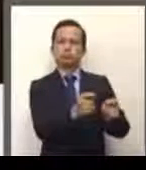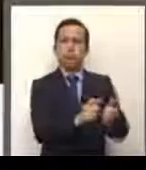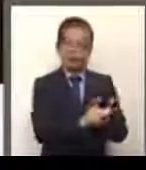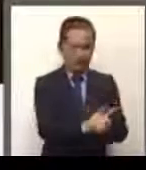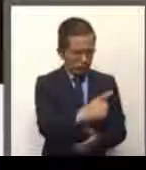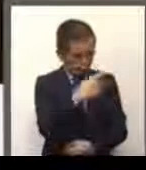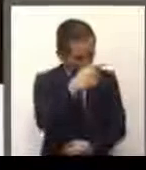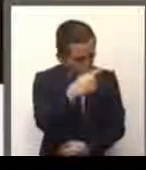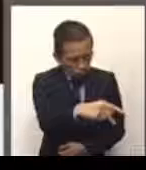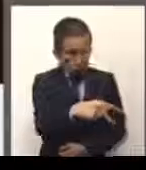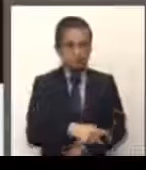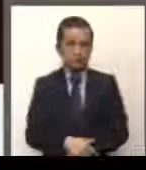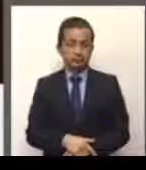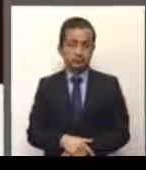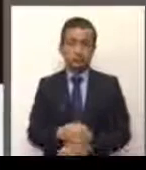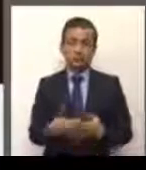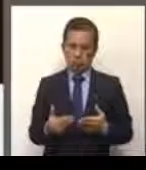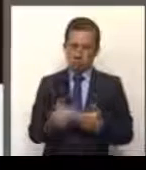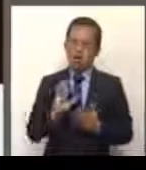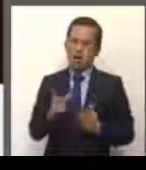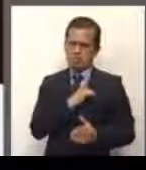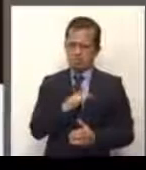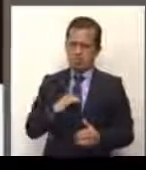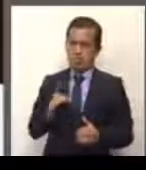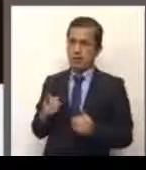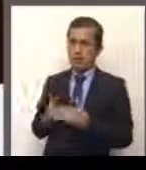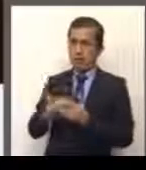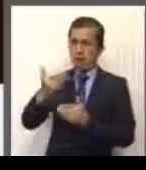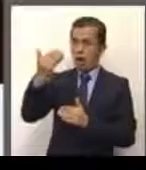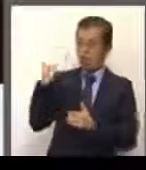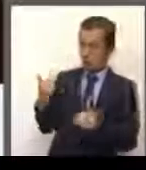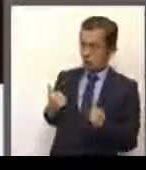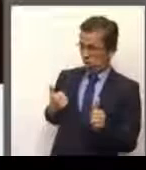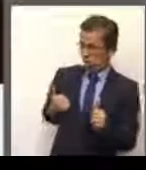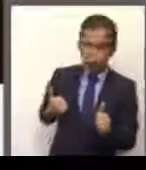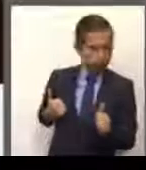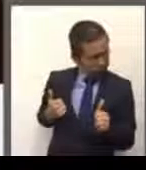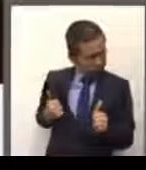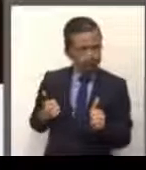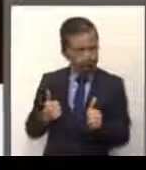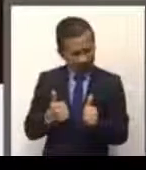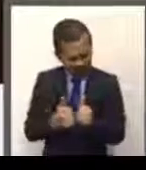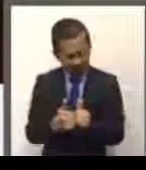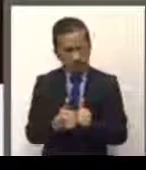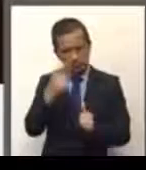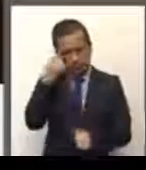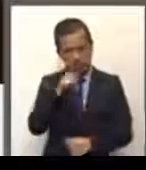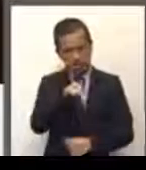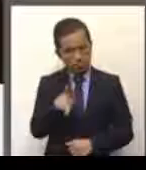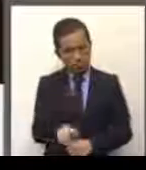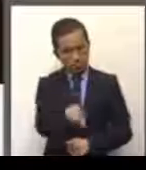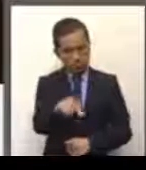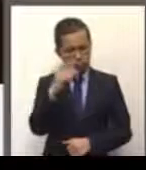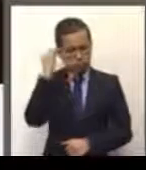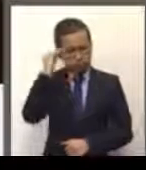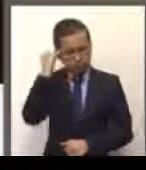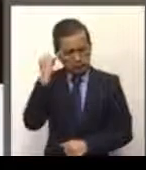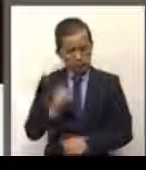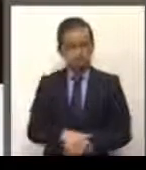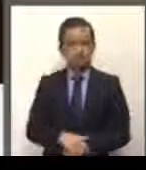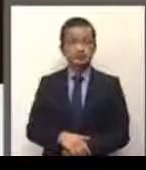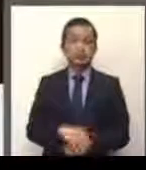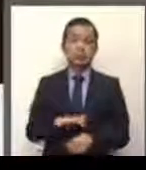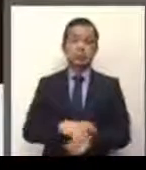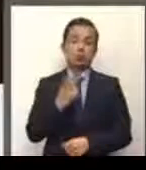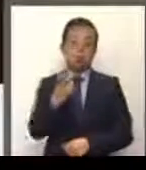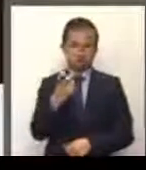de comenzar a resarcir la deuda histórica que se tiene con nuestros pueblos originarios. Por ello, no